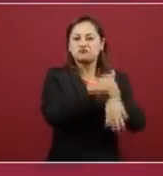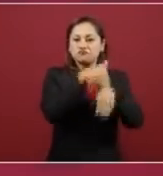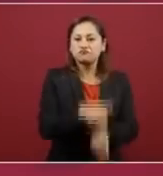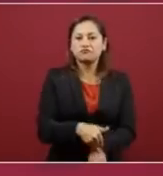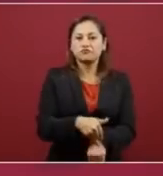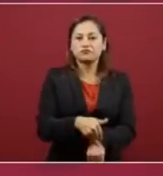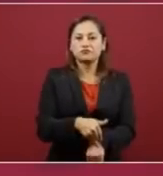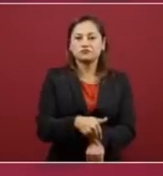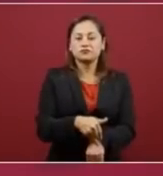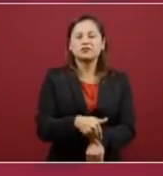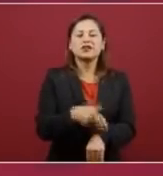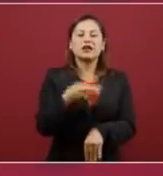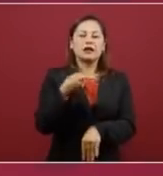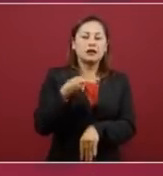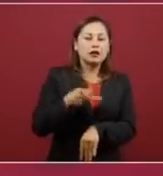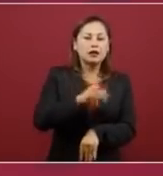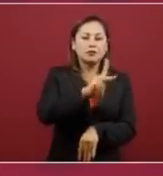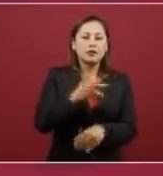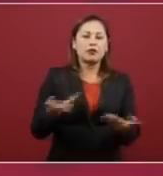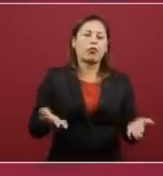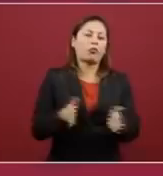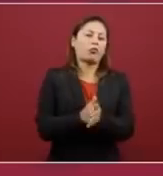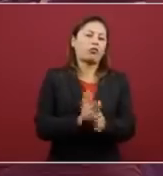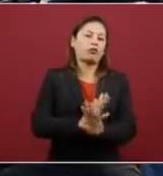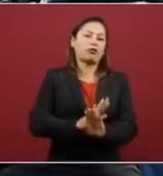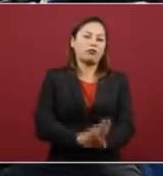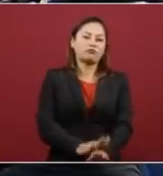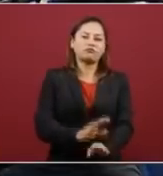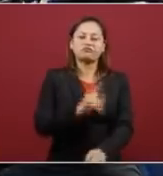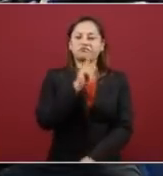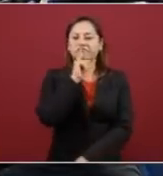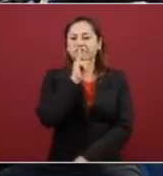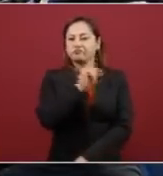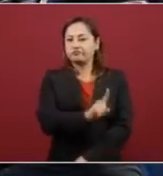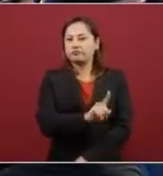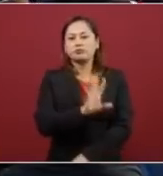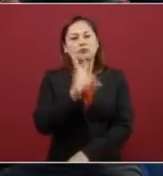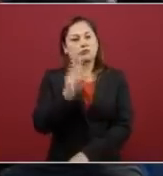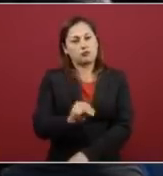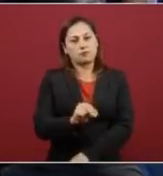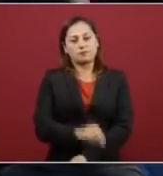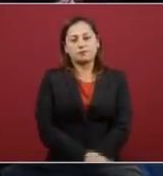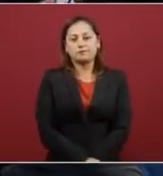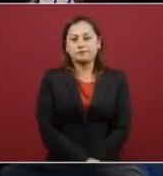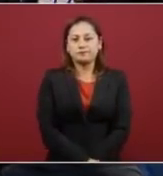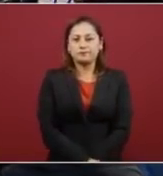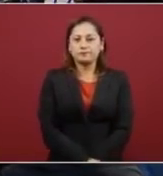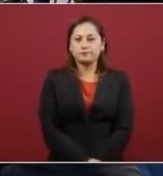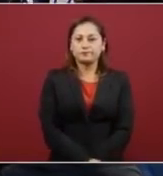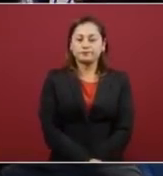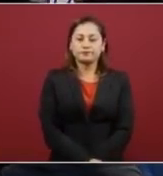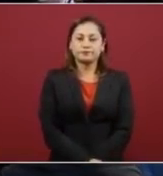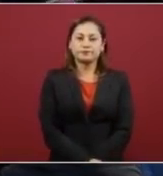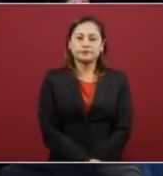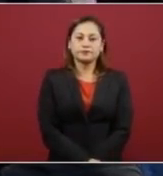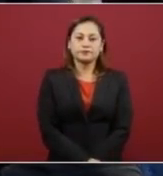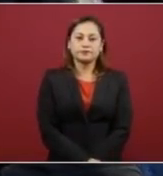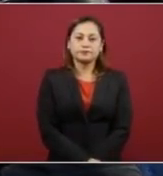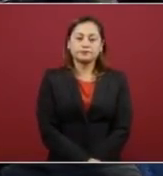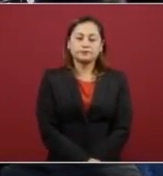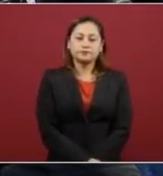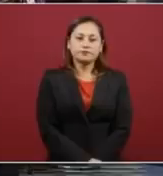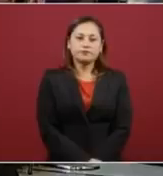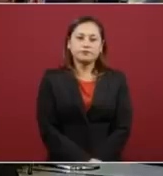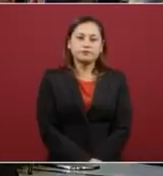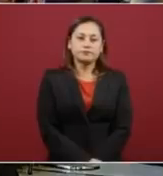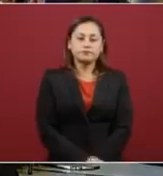a ninguno de estos asuntos el presidente detalló que en 2021 méxico tiene tres conmemoraciones relevantes y